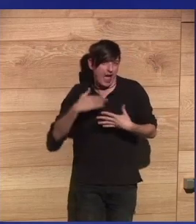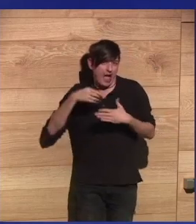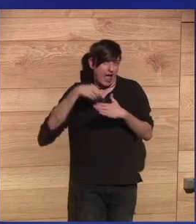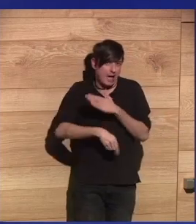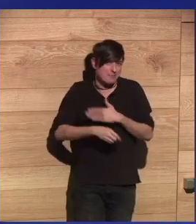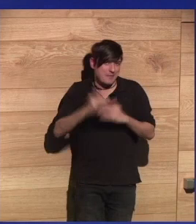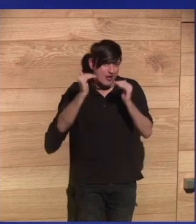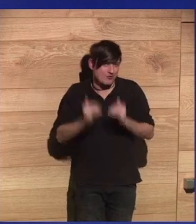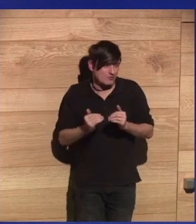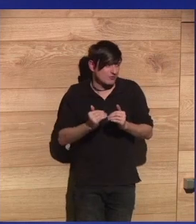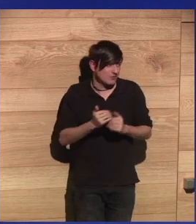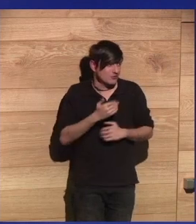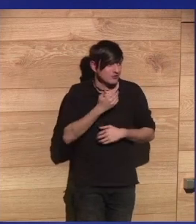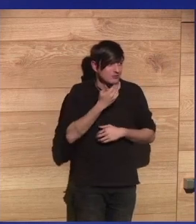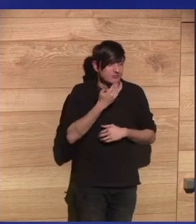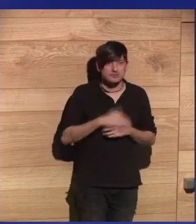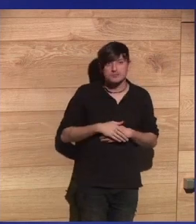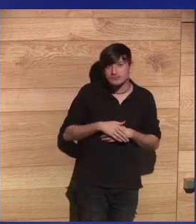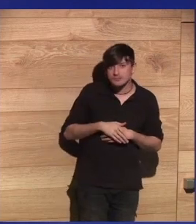Y creo, ¿perdón?